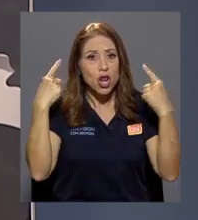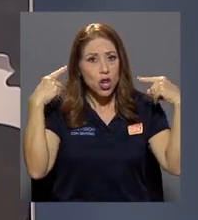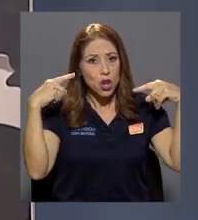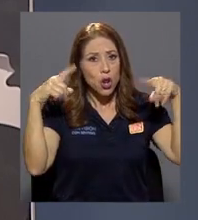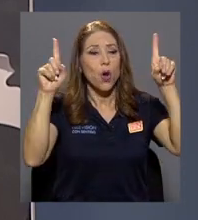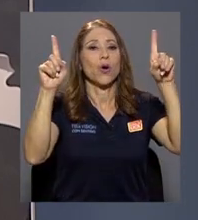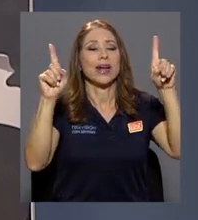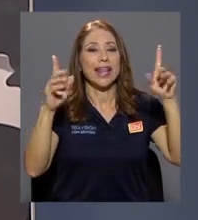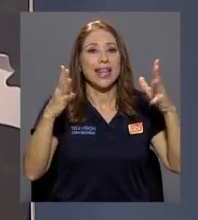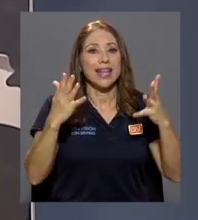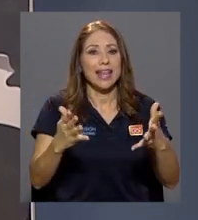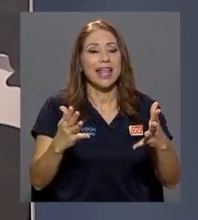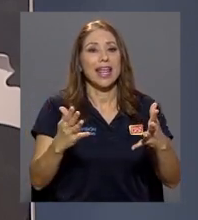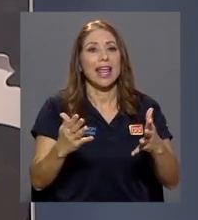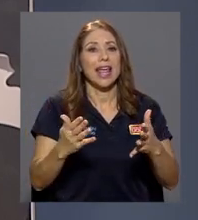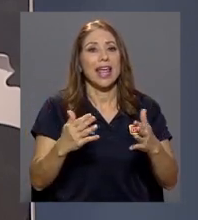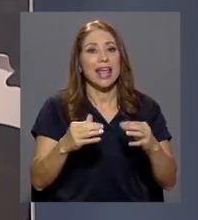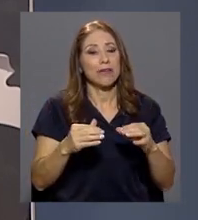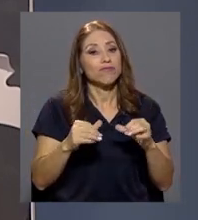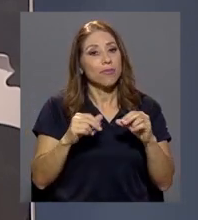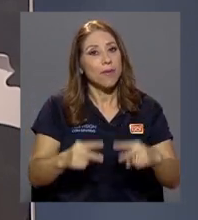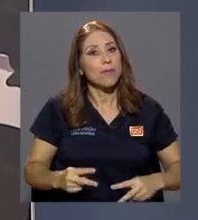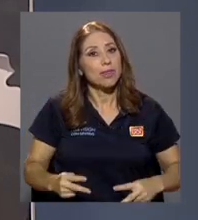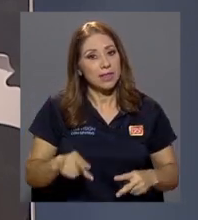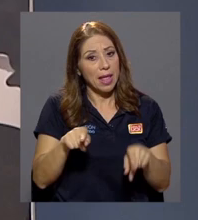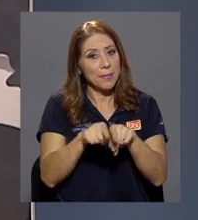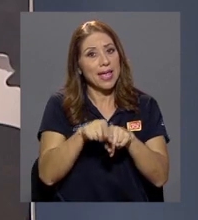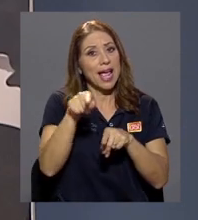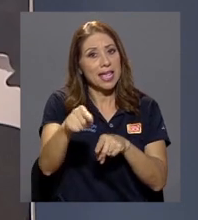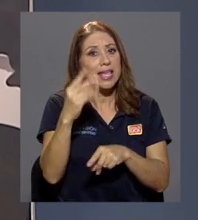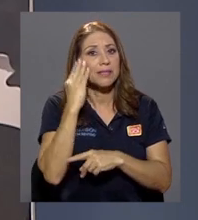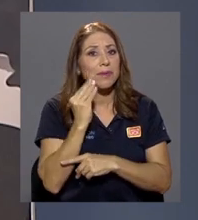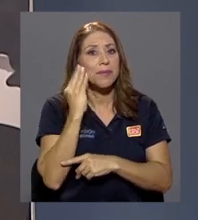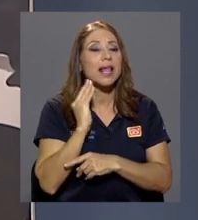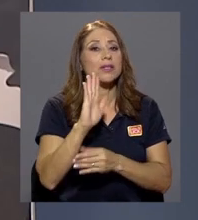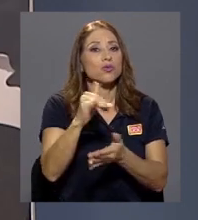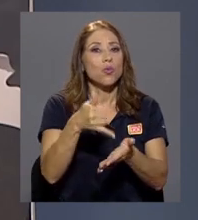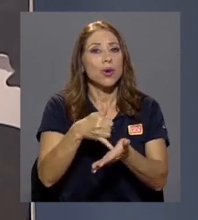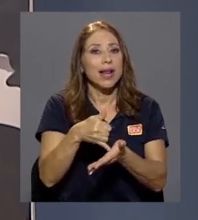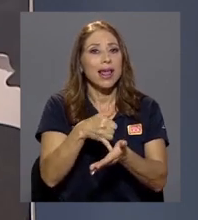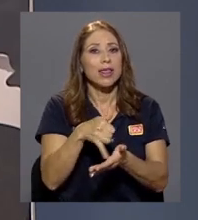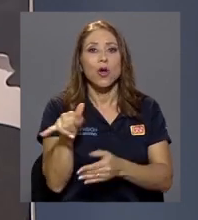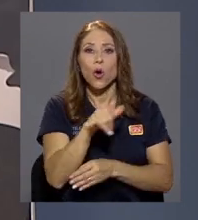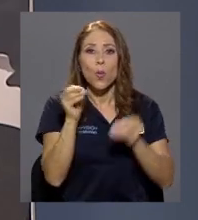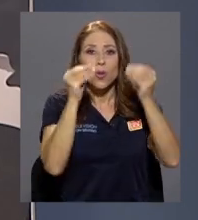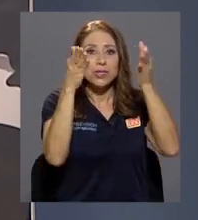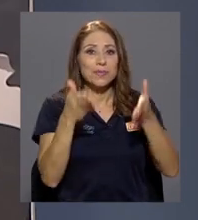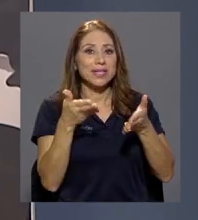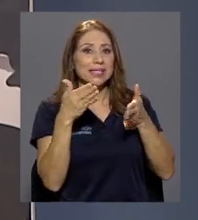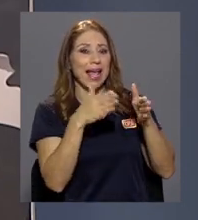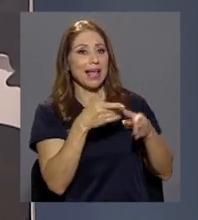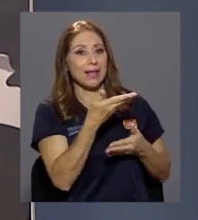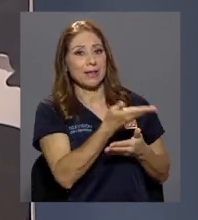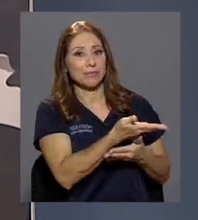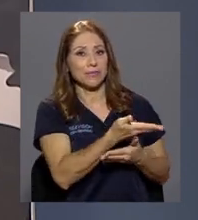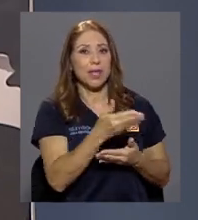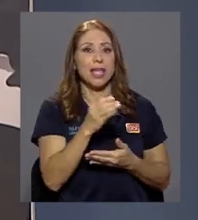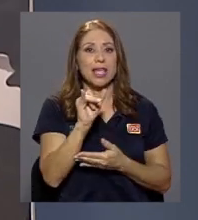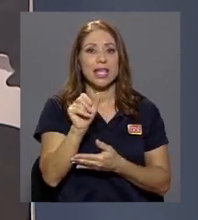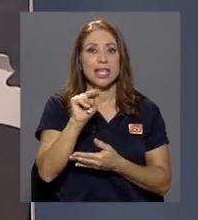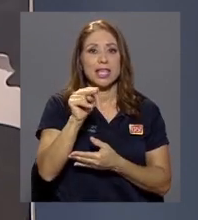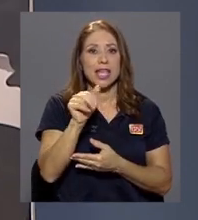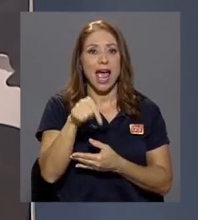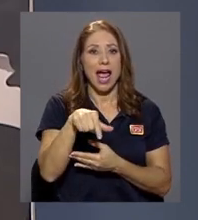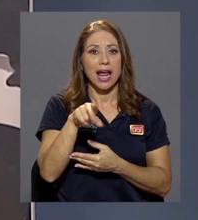vivir o vivir sistemáticamente en cárcel también su vulnerabilidad tal como lo explica el profesor iñaki además